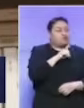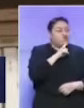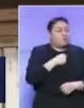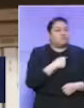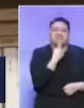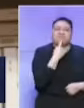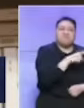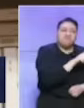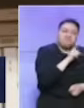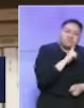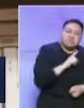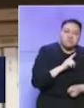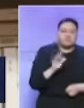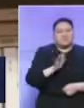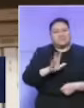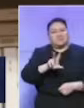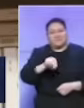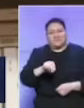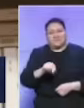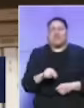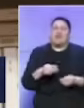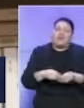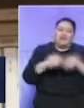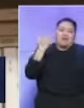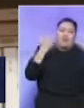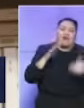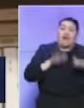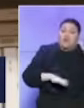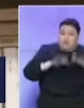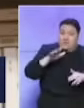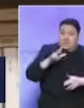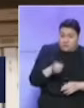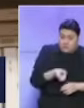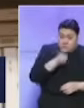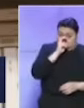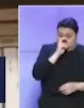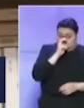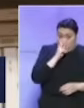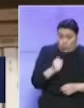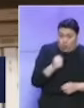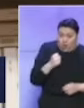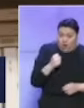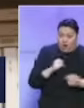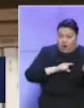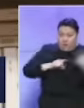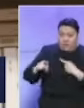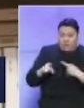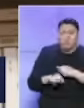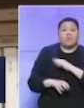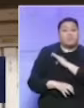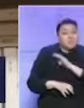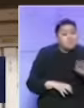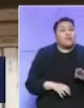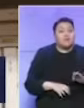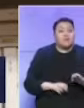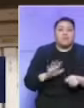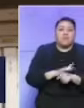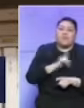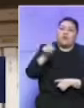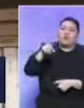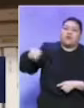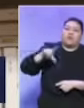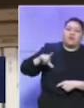De ahí que entonces sean aceptables las críticas severas hacia personas electas por elección popular, porque al ser